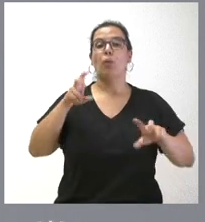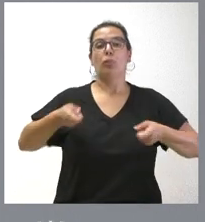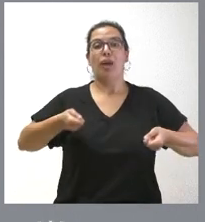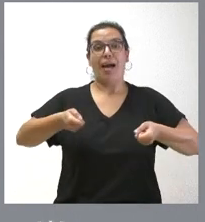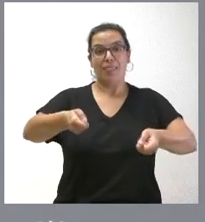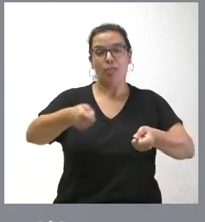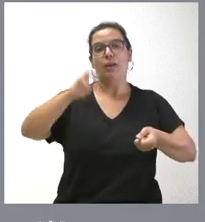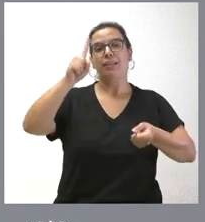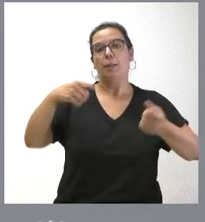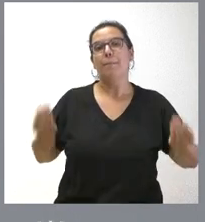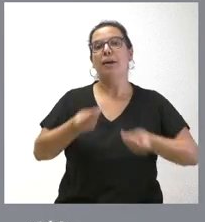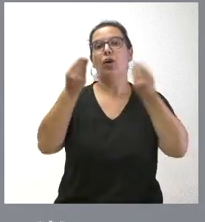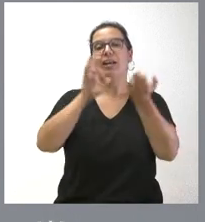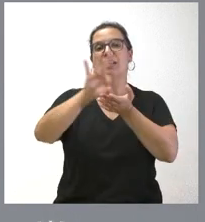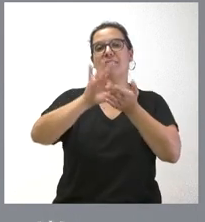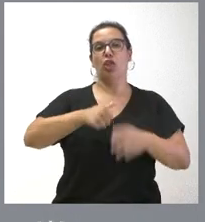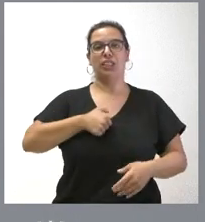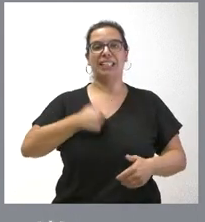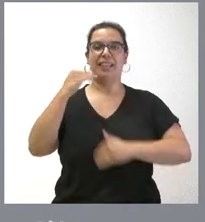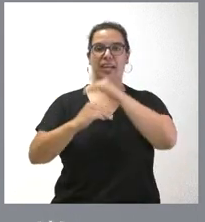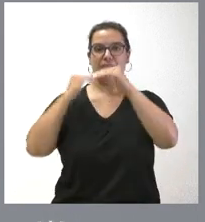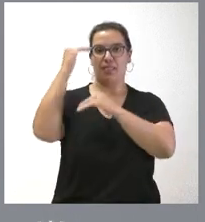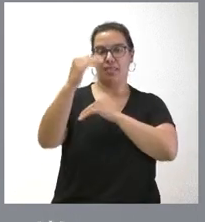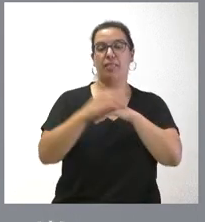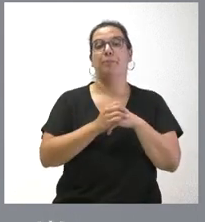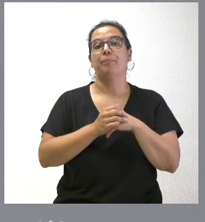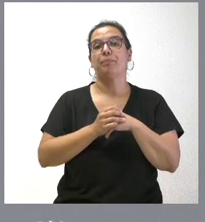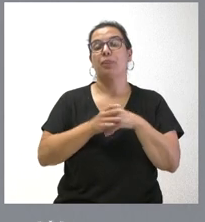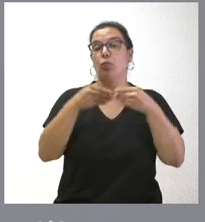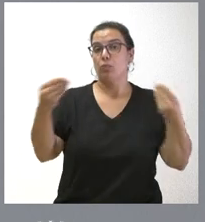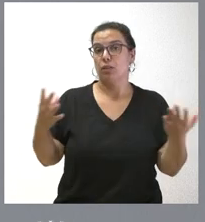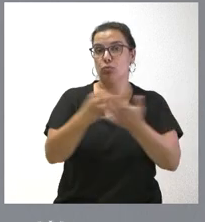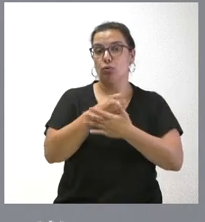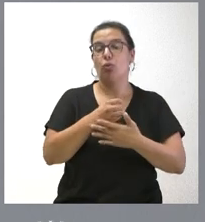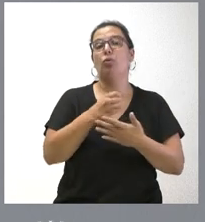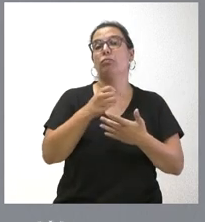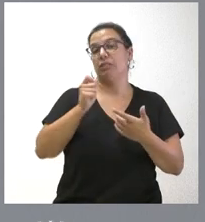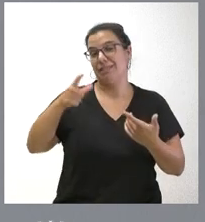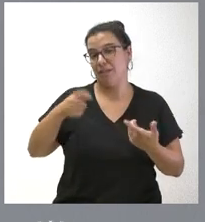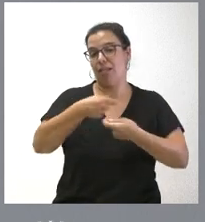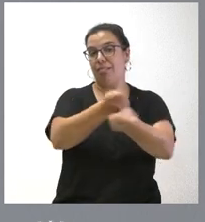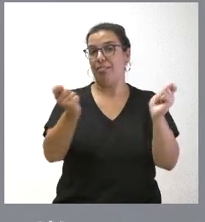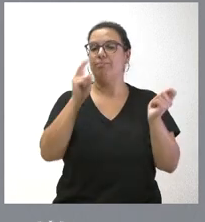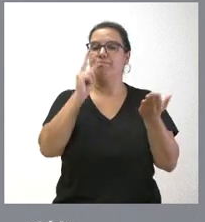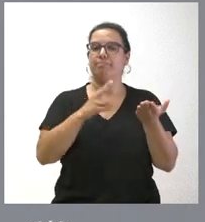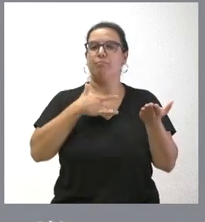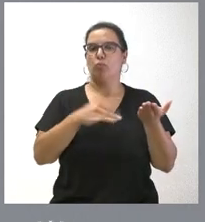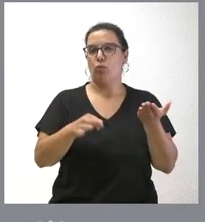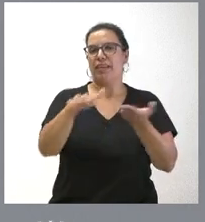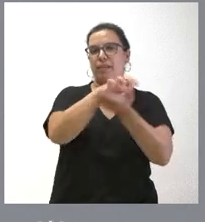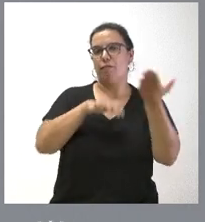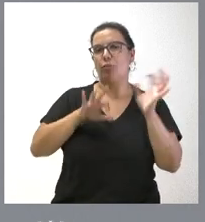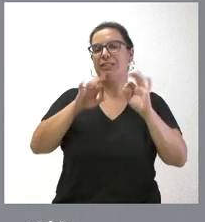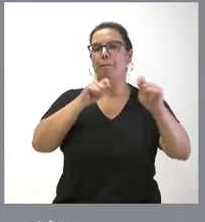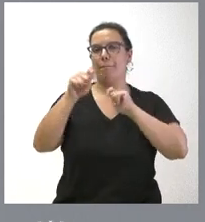la mejora del servicio de teleasistencia Avanzada tienen ustedes toda la documentación como es habitual en el informe de